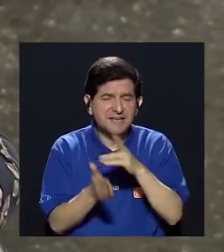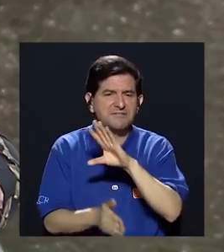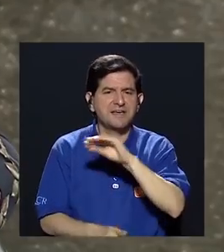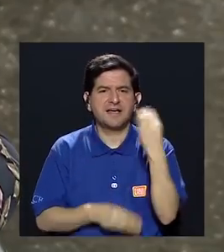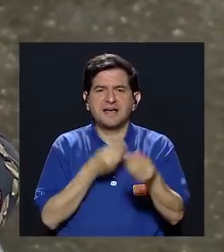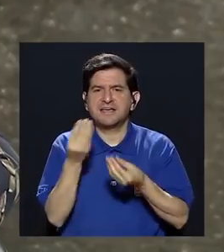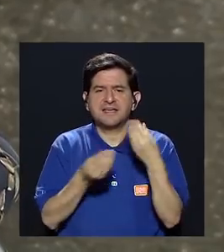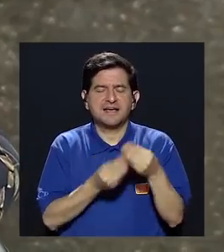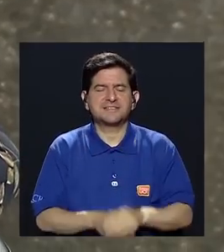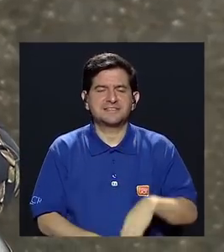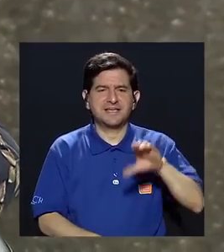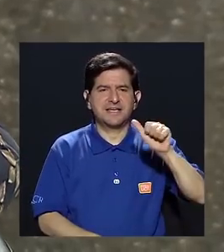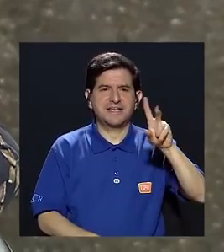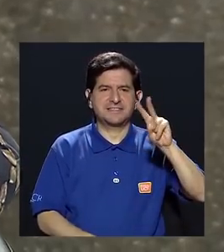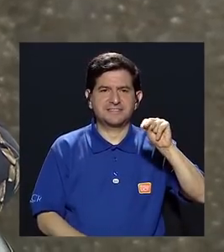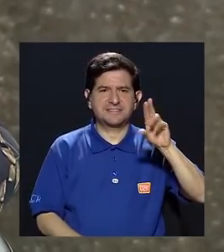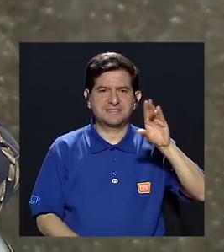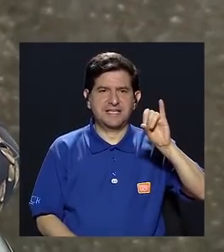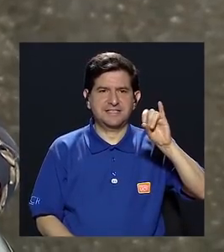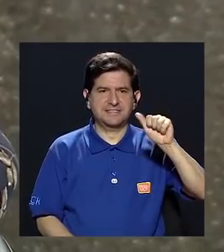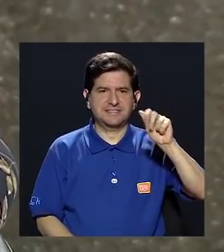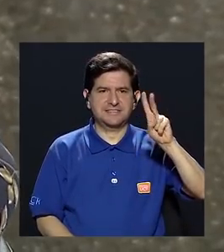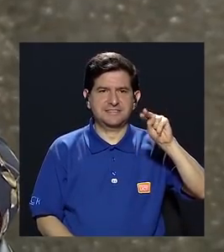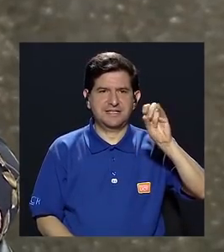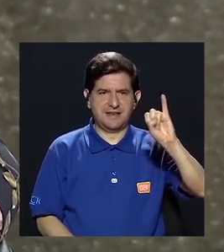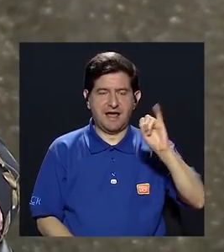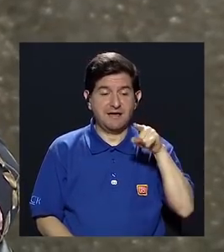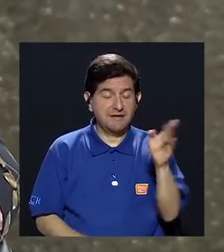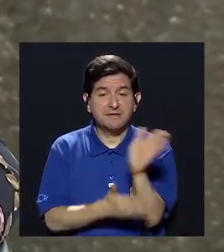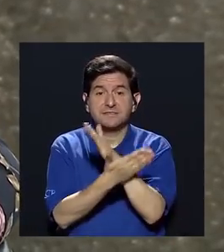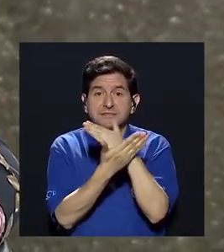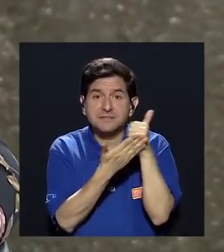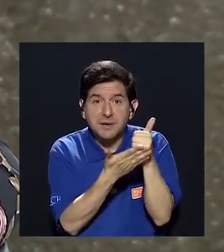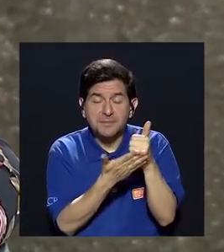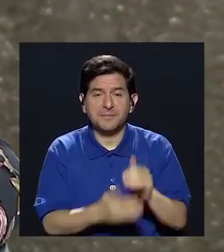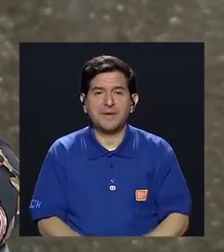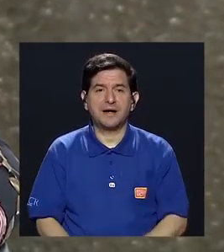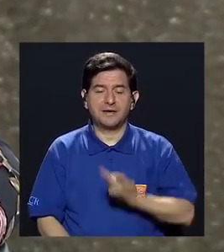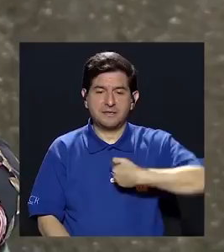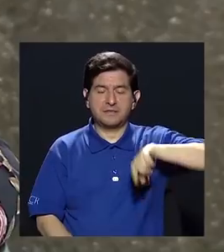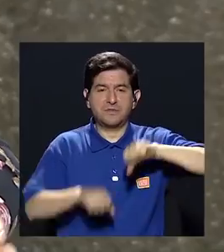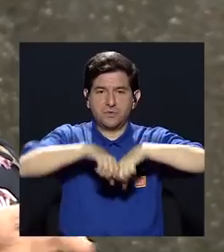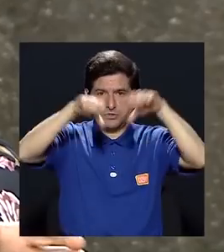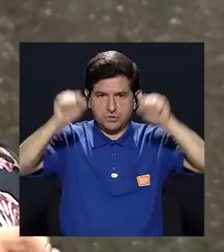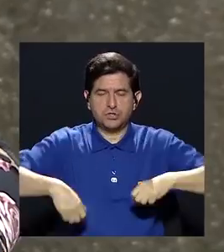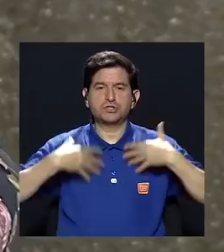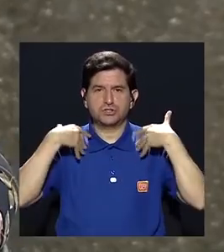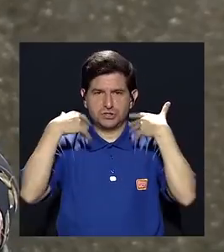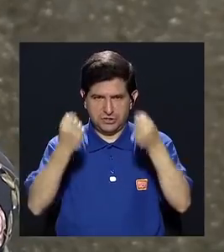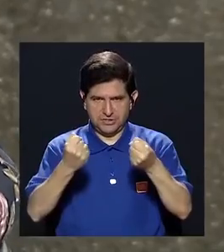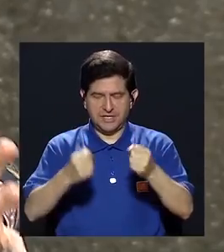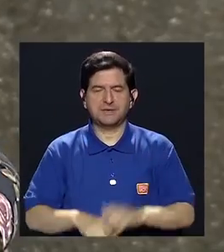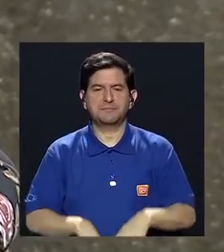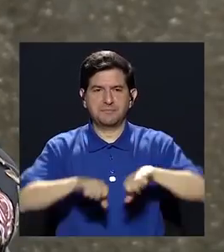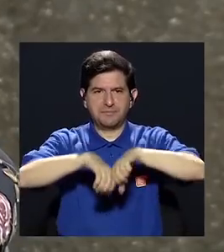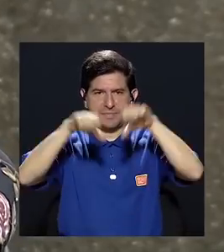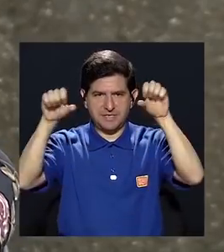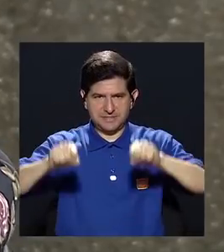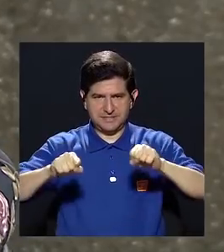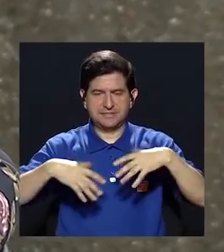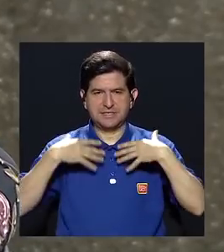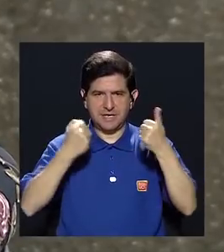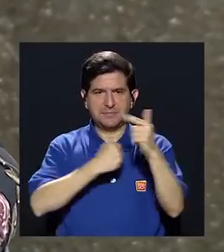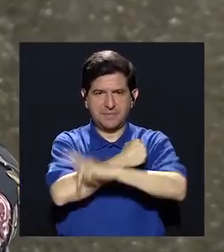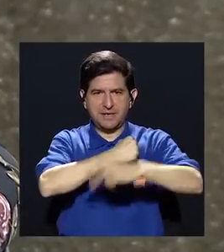y qué hacen los llamados Sensinay. Esta es una parte de nuestro sistema de salud, el sistema de salud de